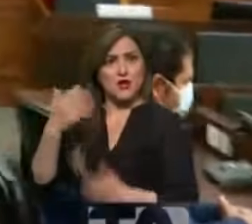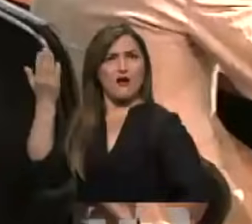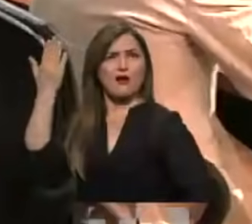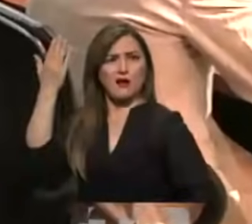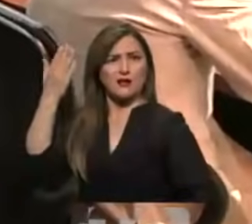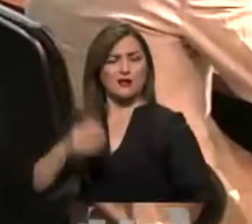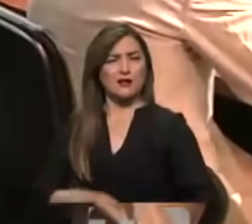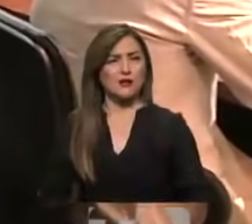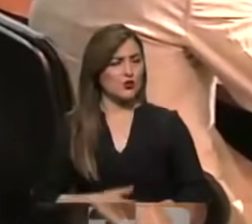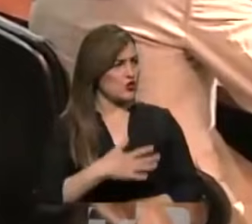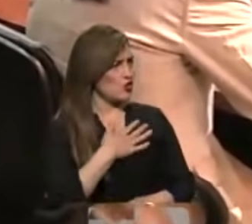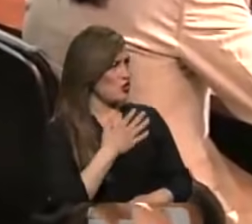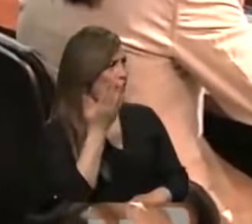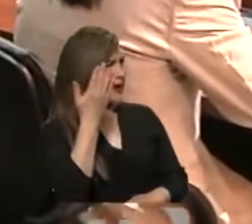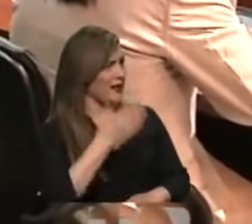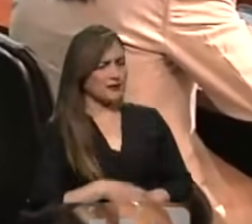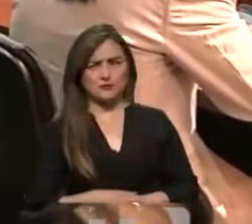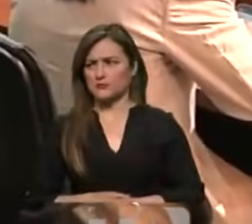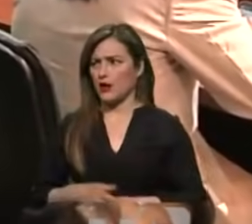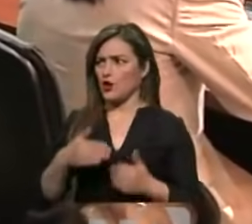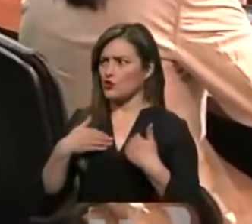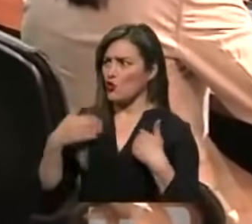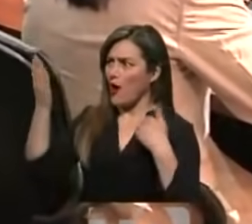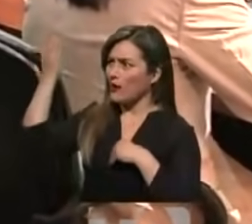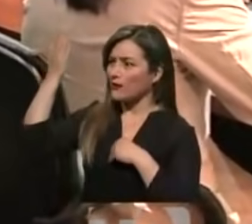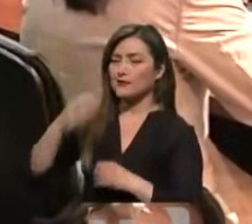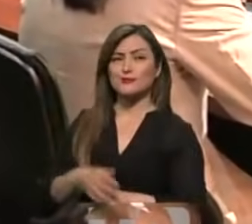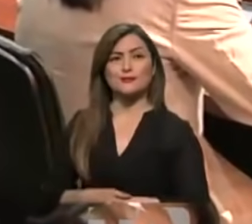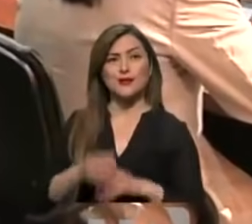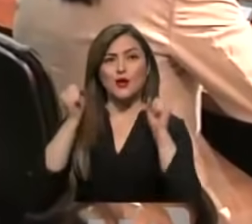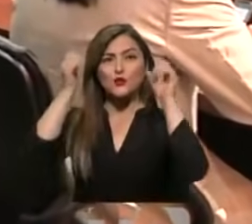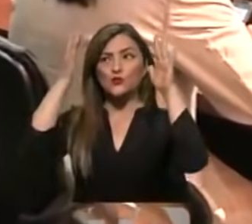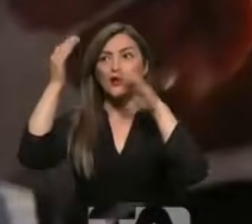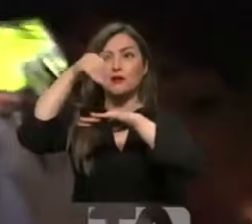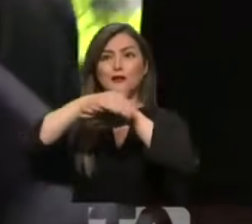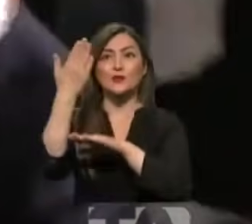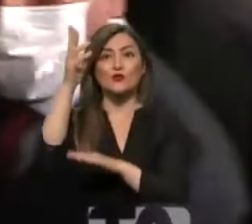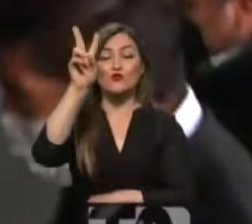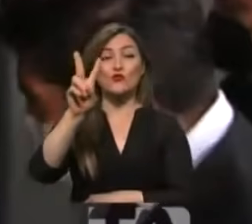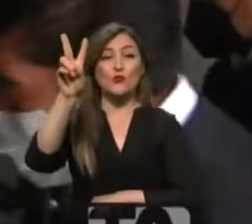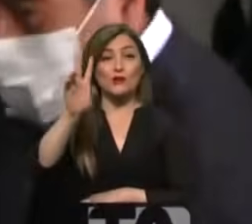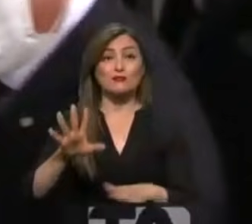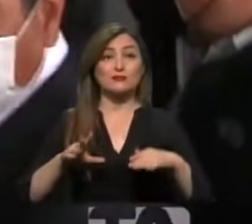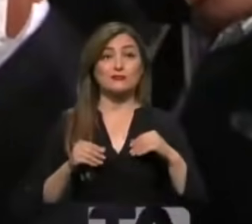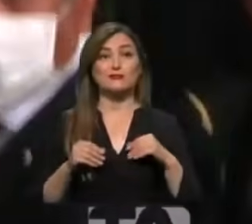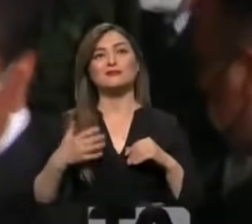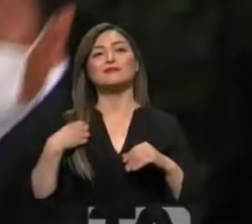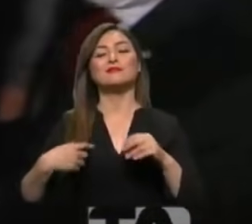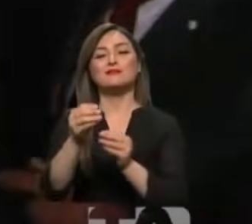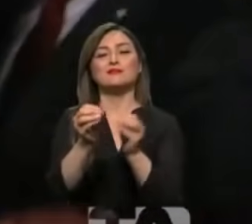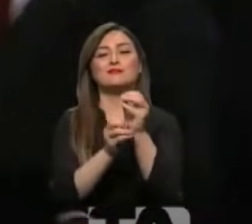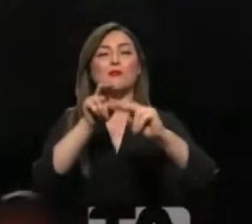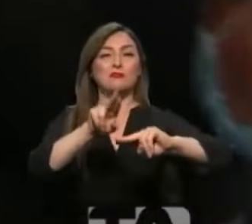alcalde. No obstante, Yunda asumió el cargo desde la tarde del pasado viernes y de hecho este lunes